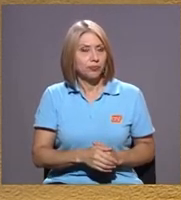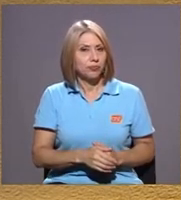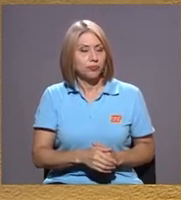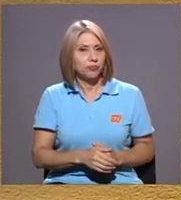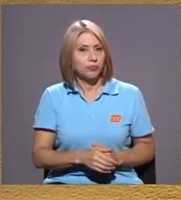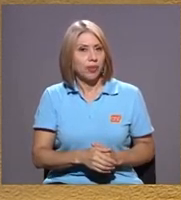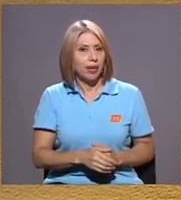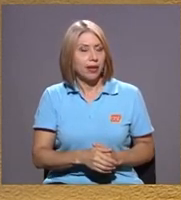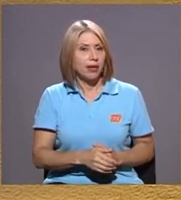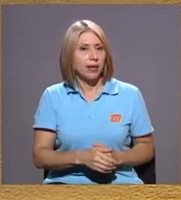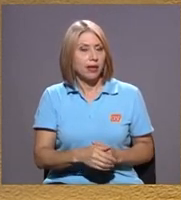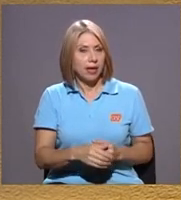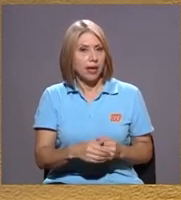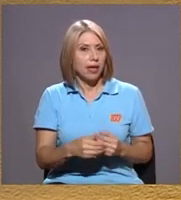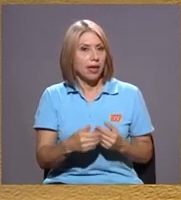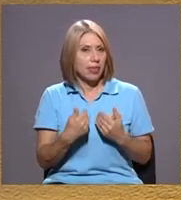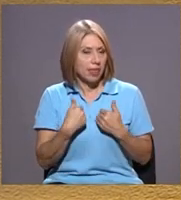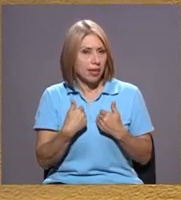tenía